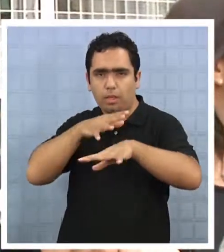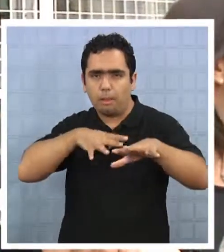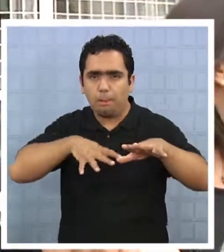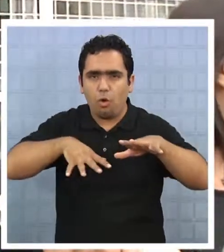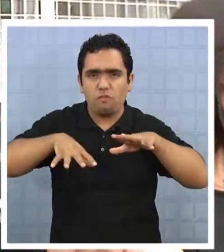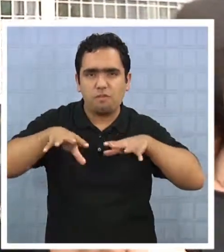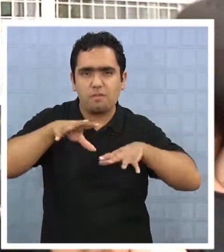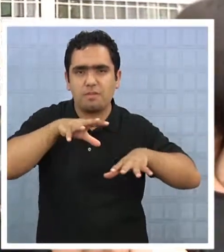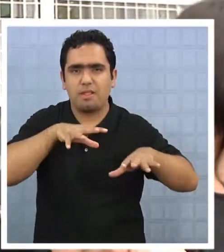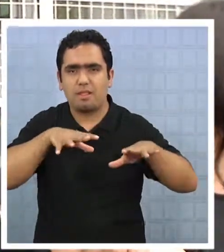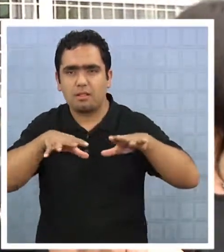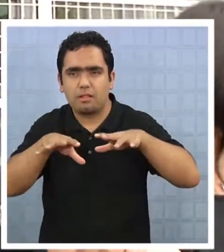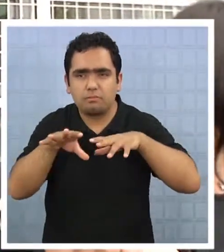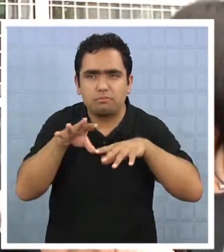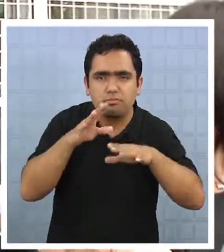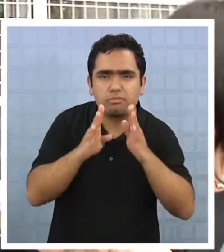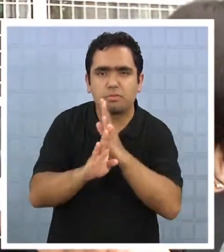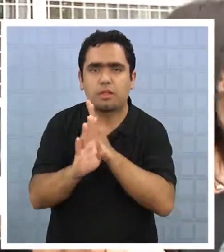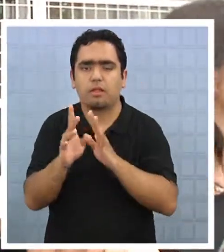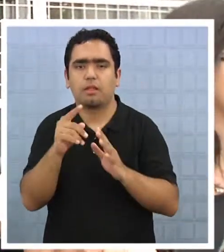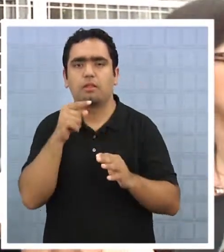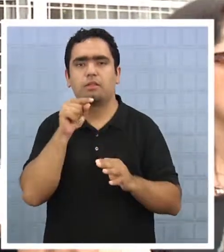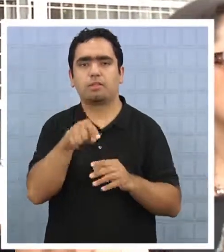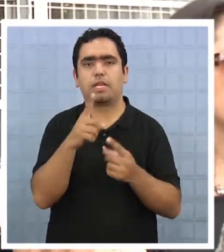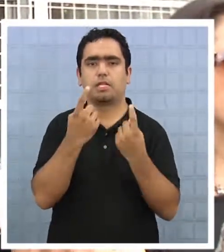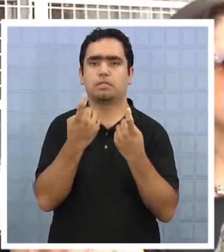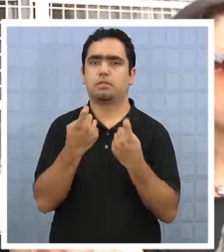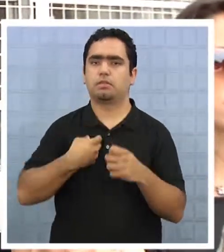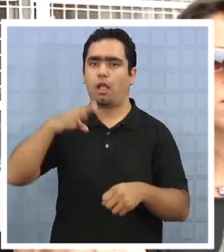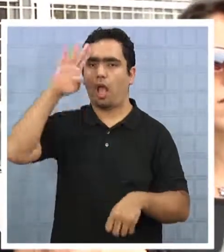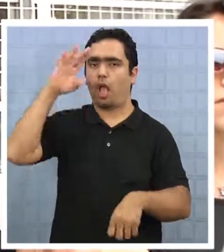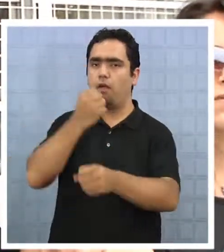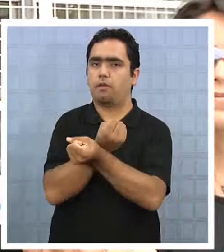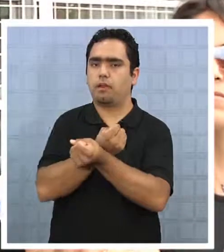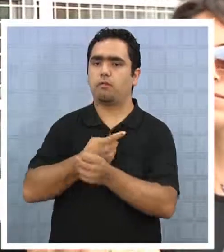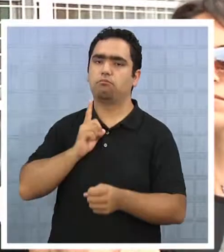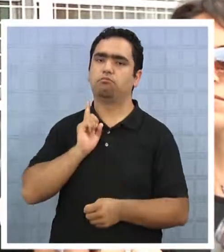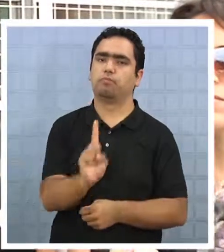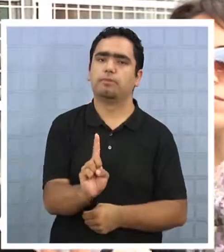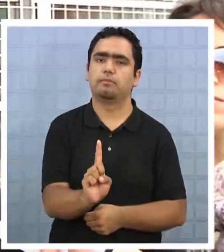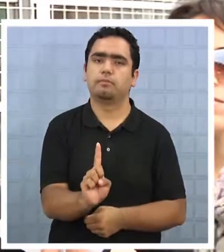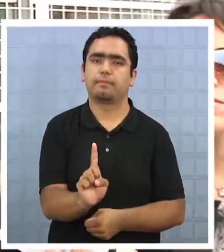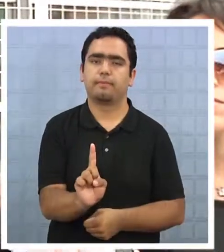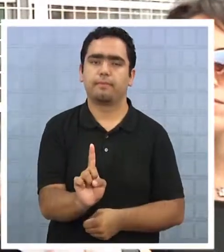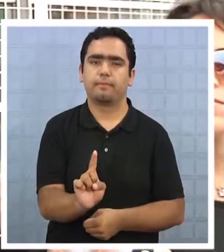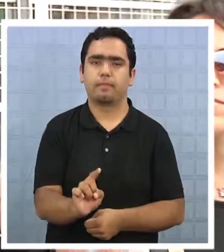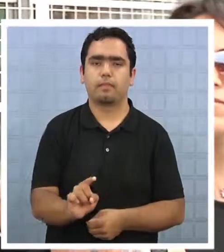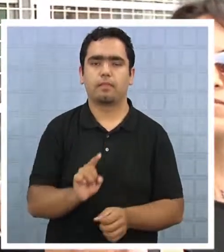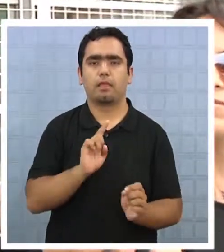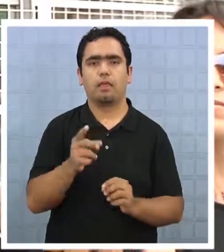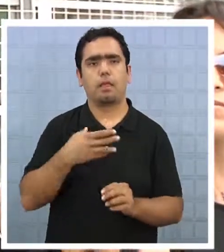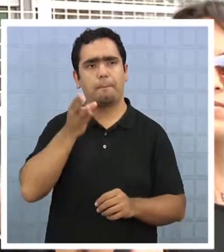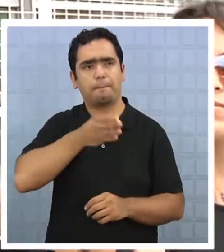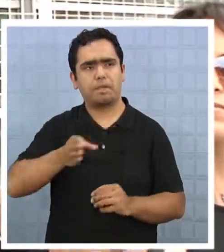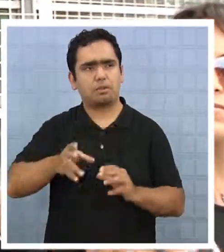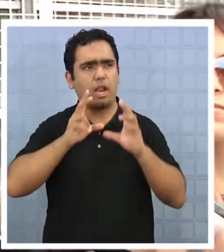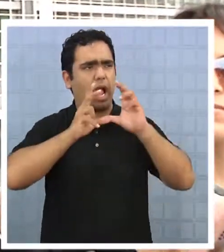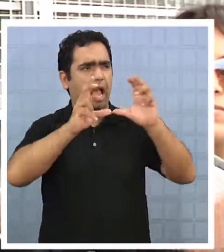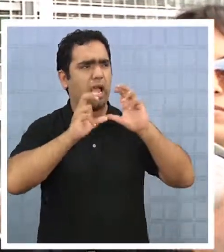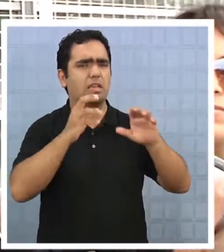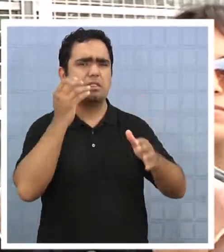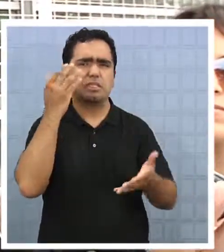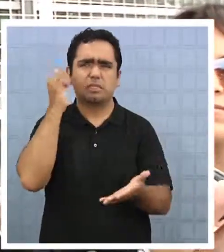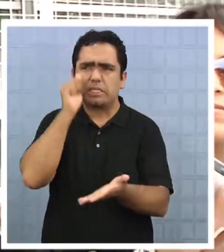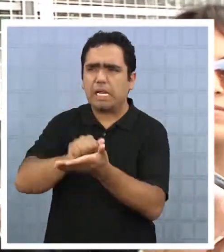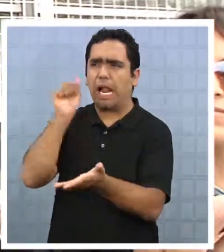y el movimiento delictual sí o sí, ¿no es cierto?, y requería que aquí tuviésemos una presencia mayor. Creo que